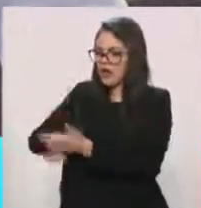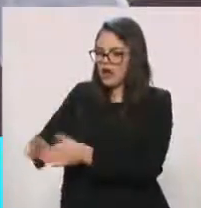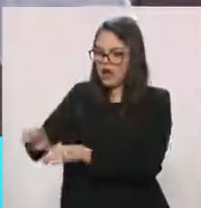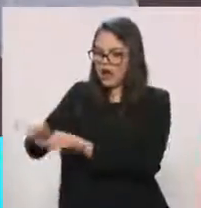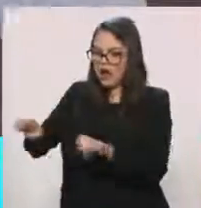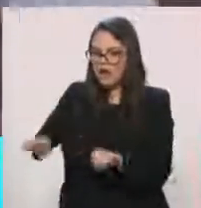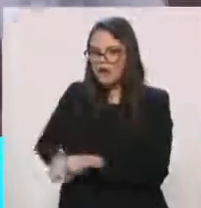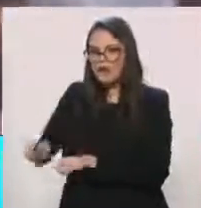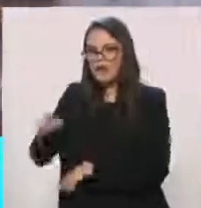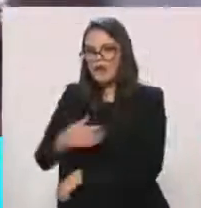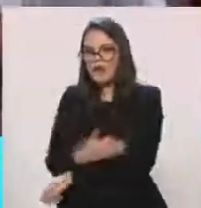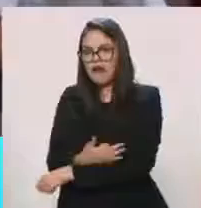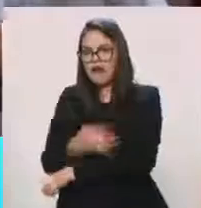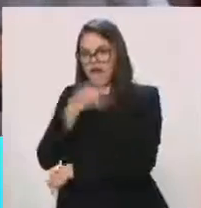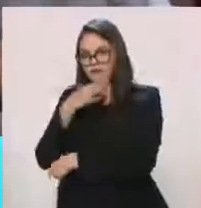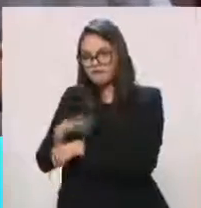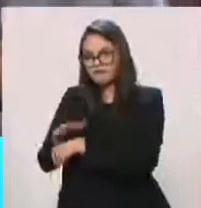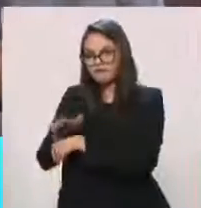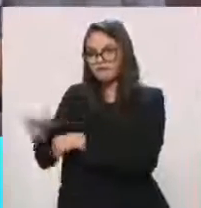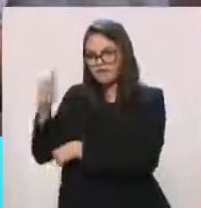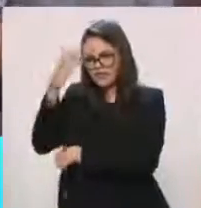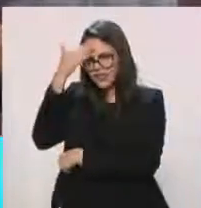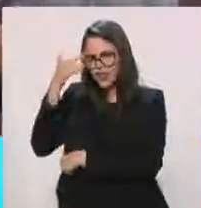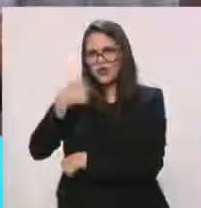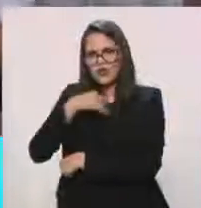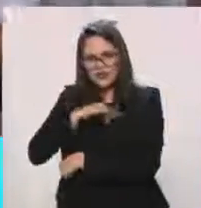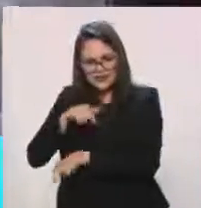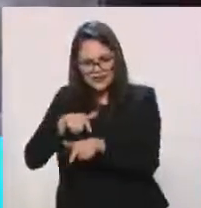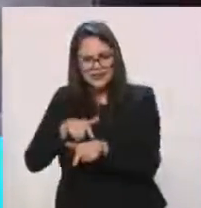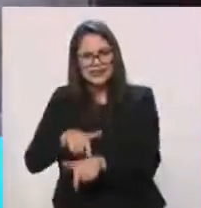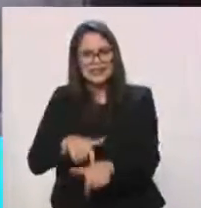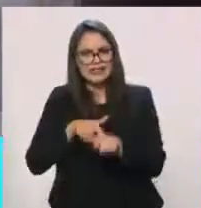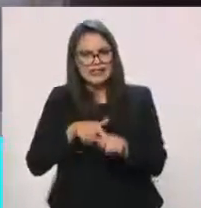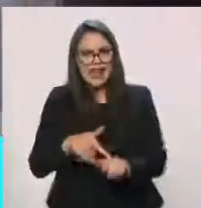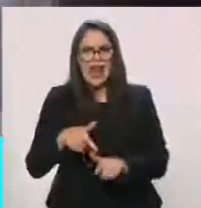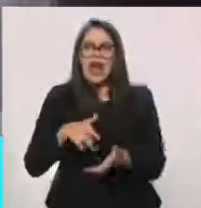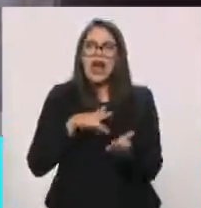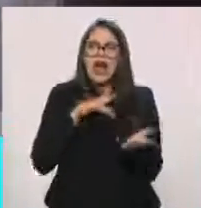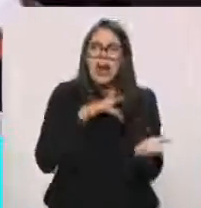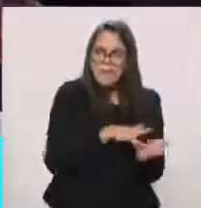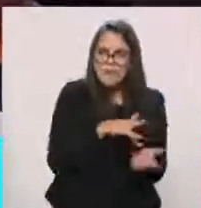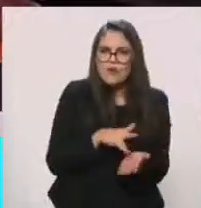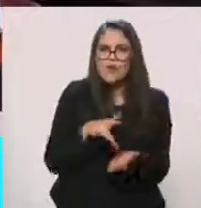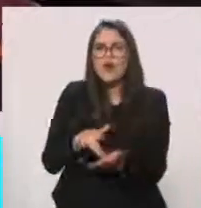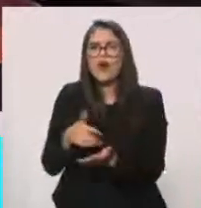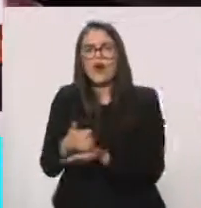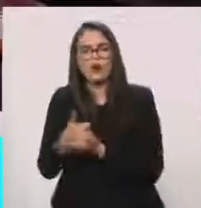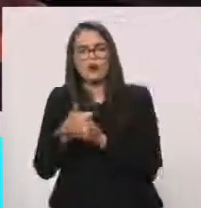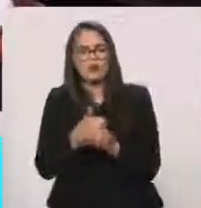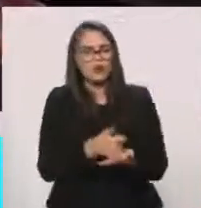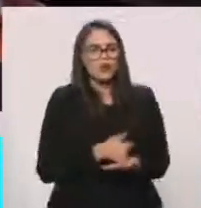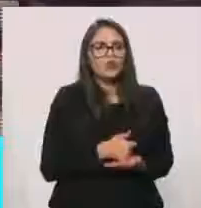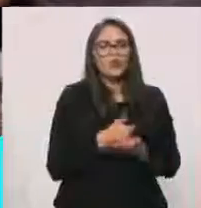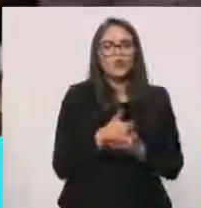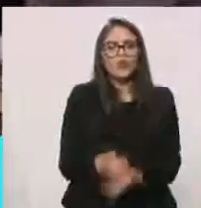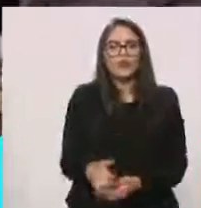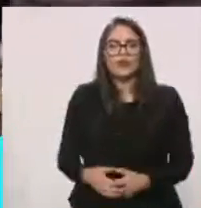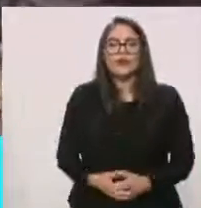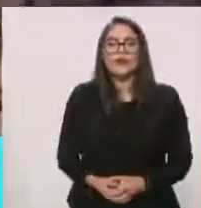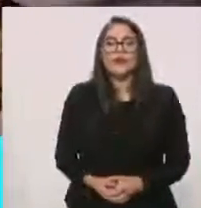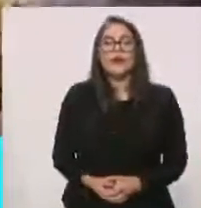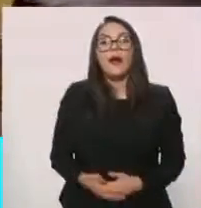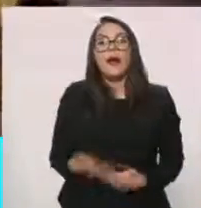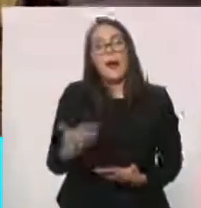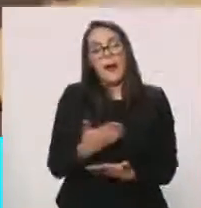nuestro equipo, para que sepan que podemos seguirlos apoyando gracias a esta iniciativa. Y bueno, garantizarle a todo el equipo médico